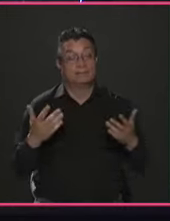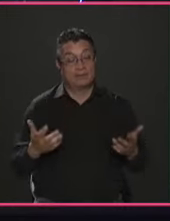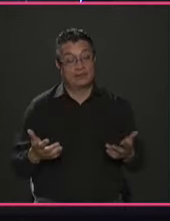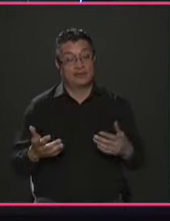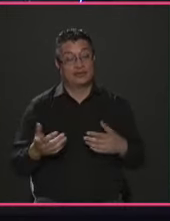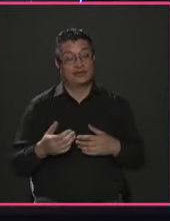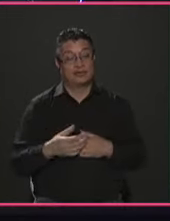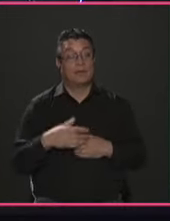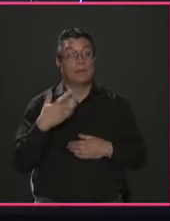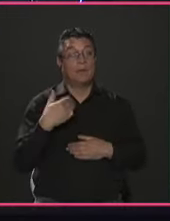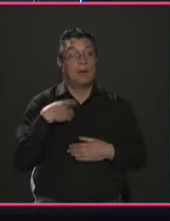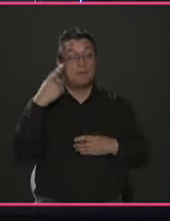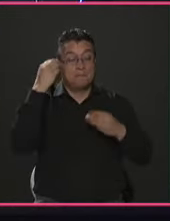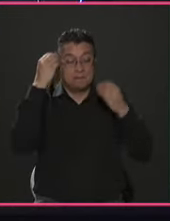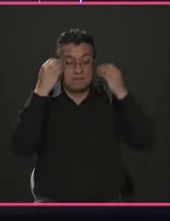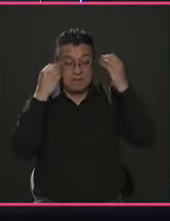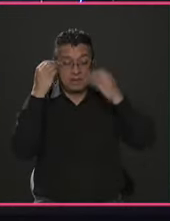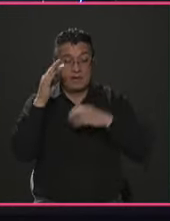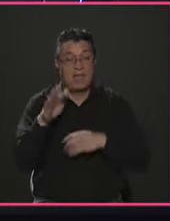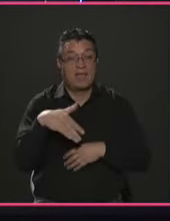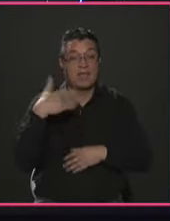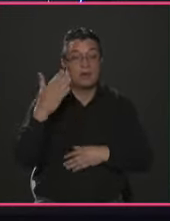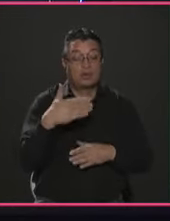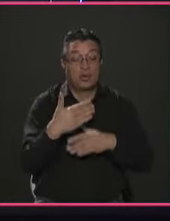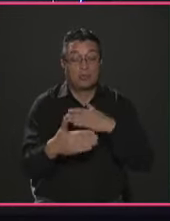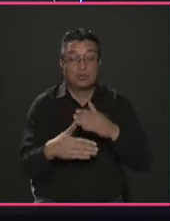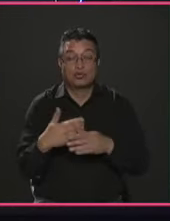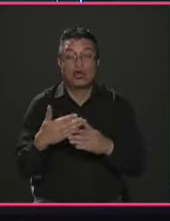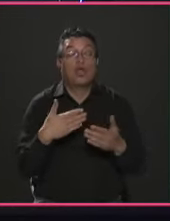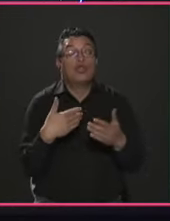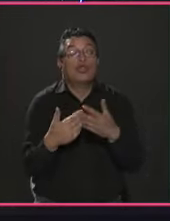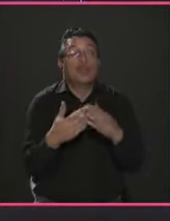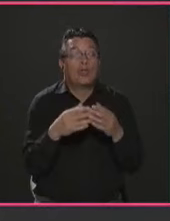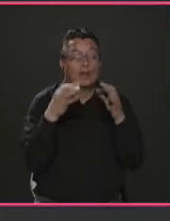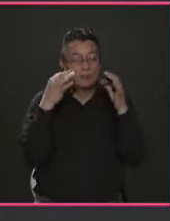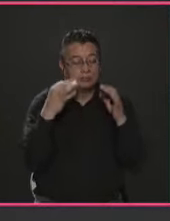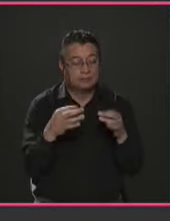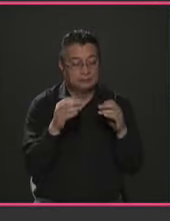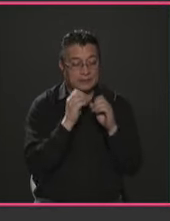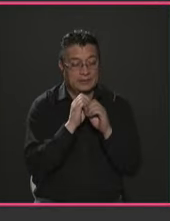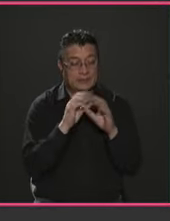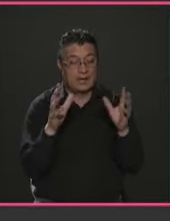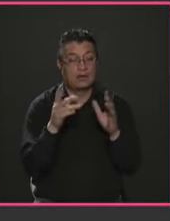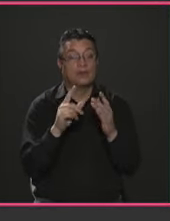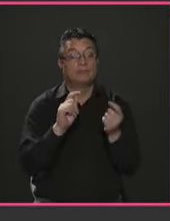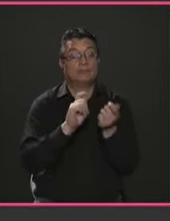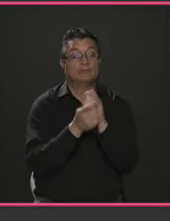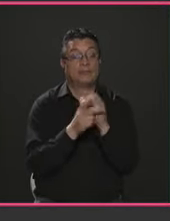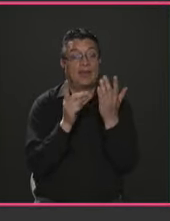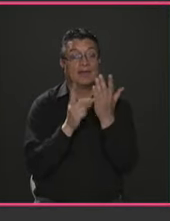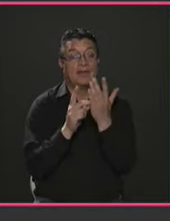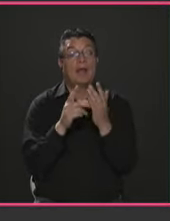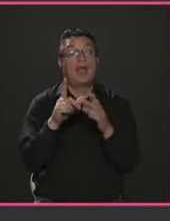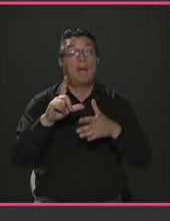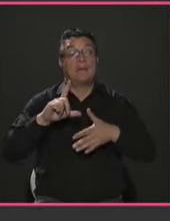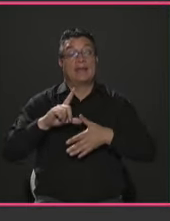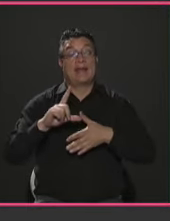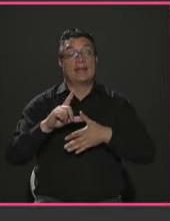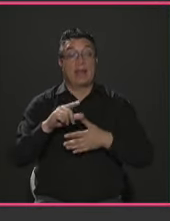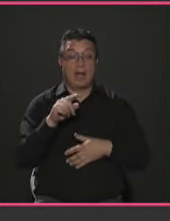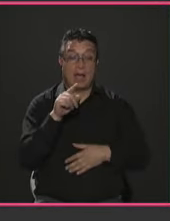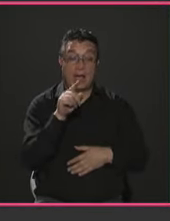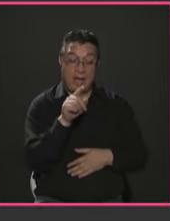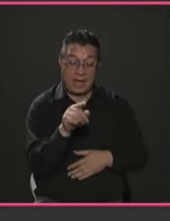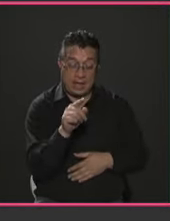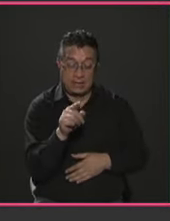Entonces para pensar después estos procesos decir bueno dónde aterriza esta esta transición digital en América Latina sí Y ahí donde